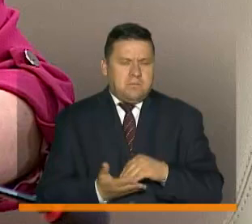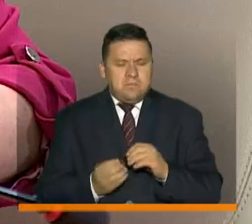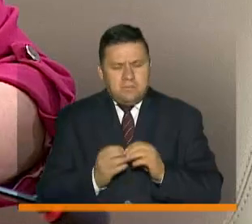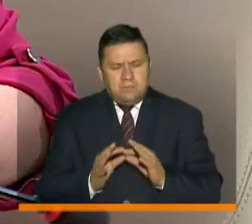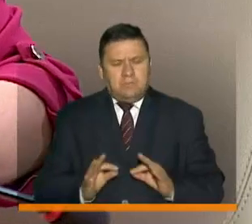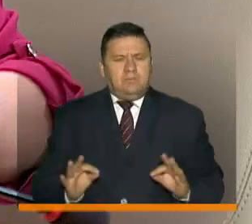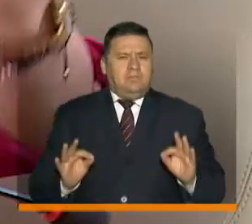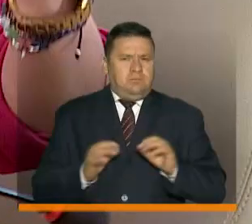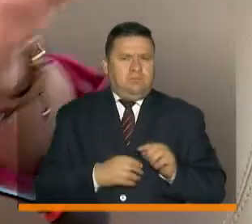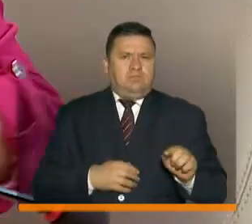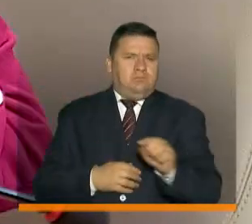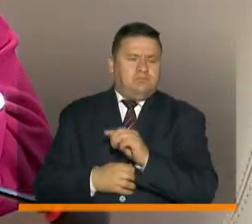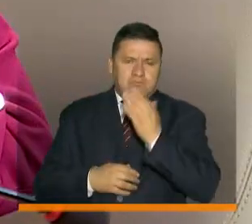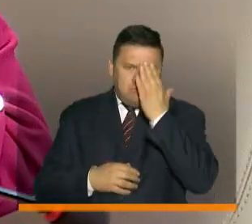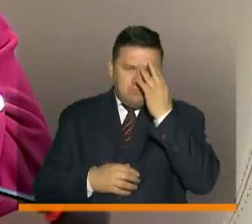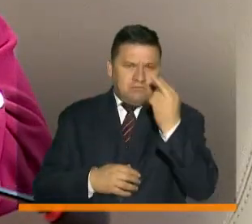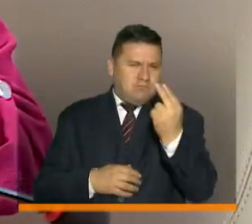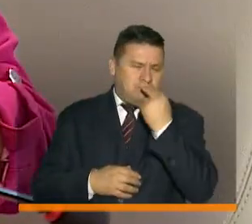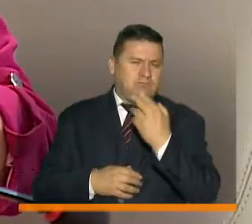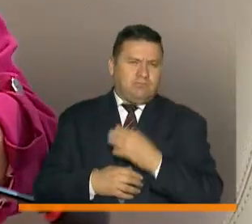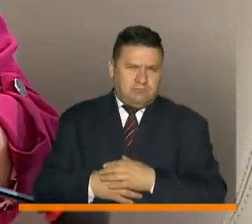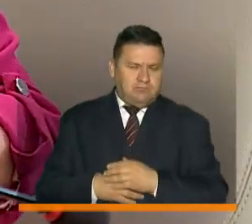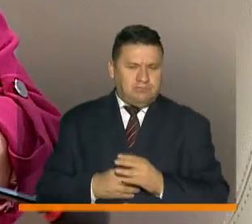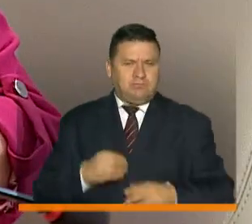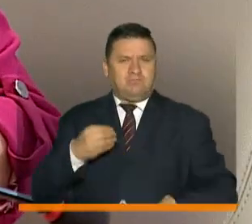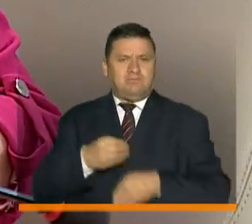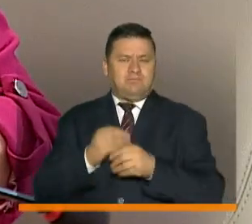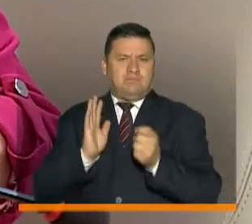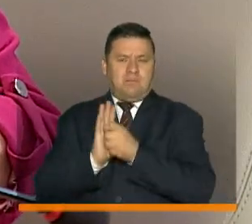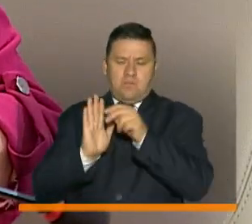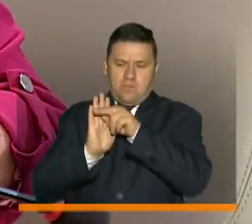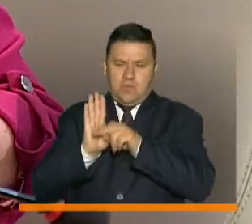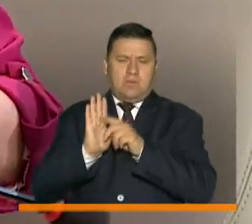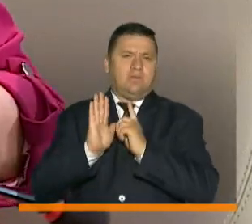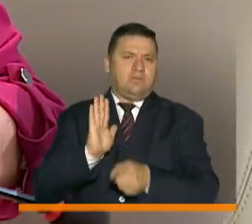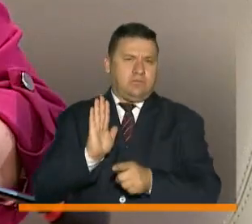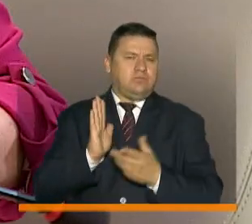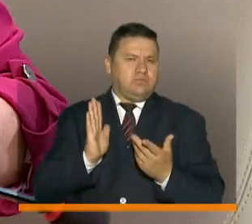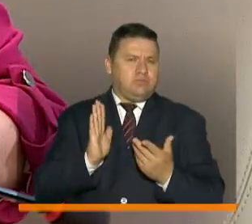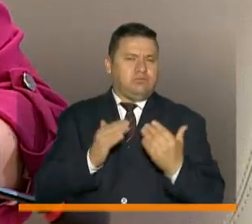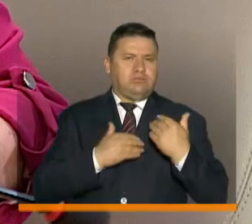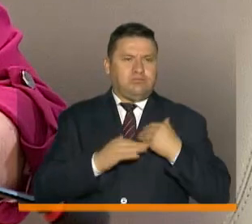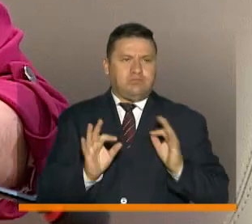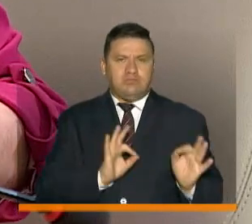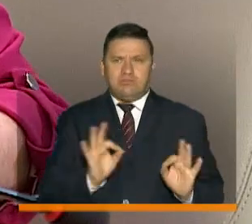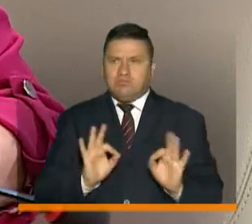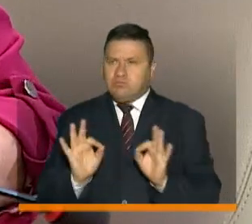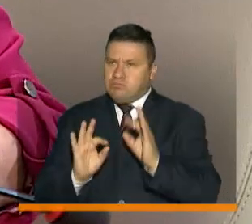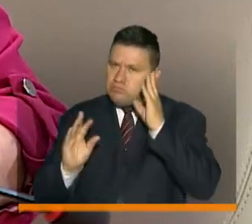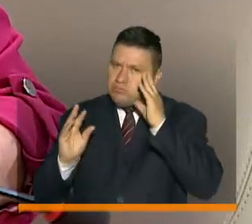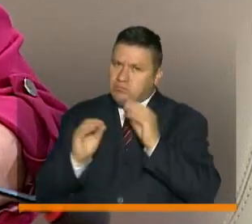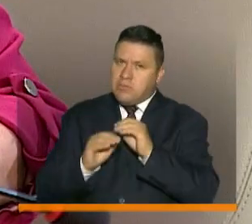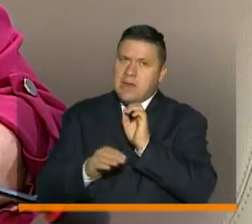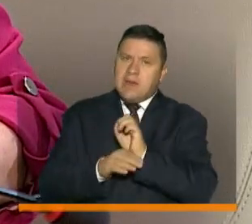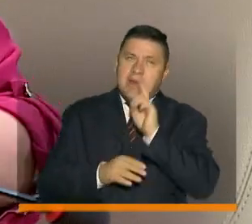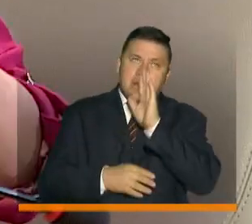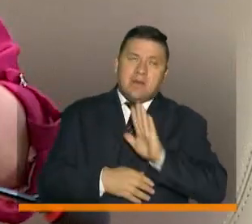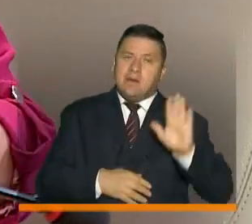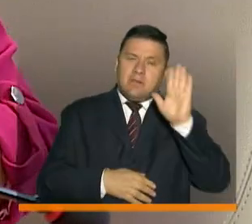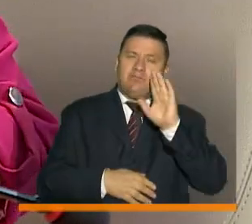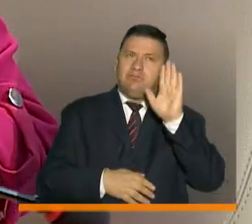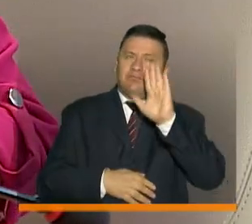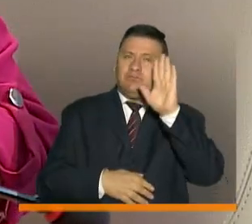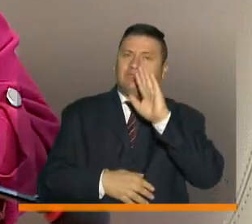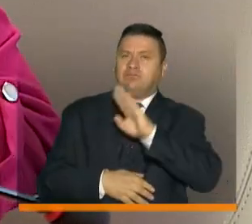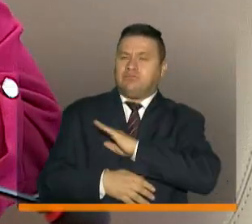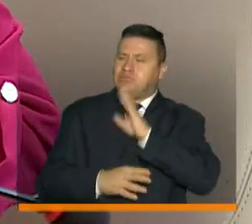más importante allí, como ustedes pudieron ver, además de la implementación de los protocolos, es la coordinación con cada uno de los entes territoriales, el